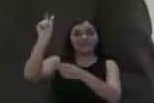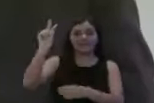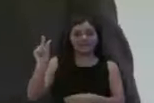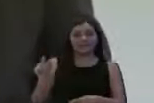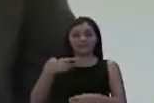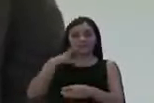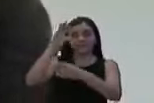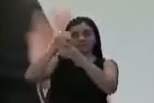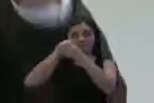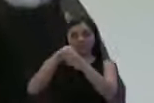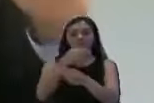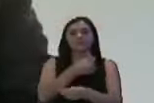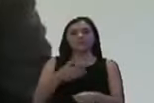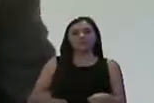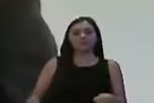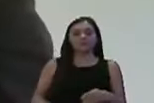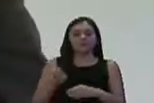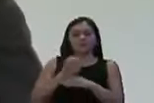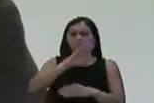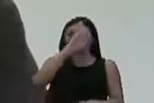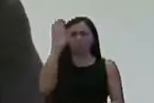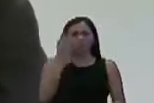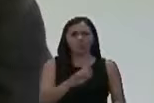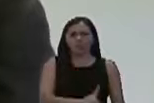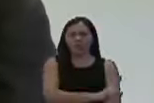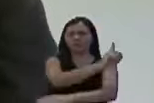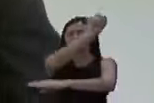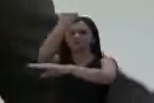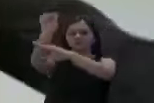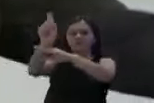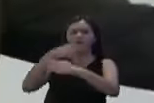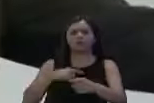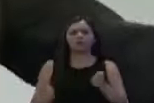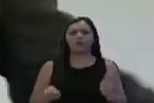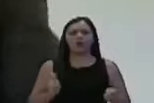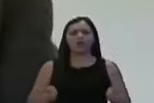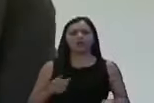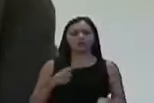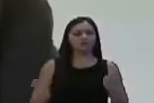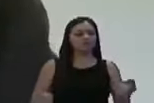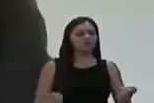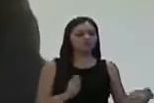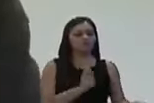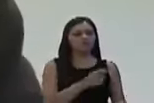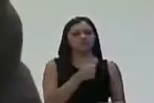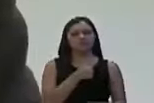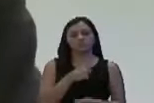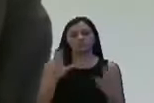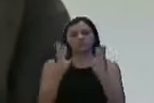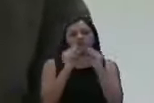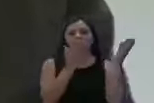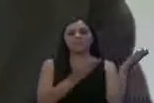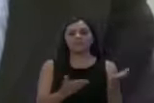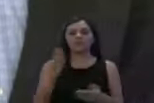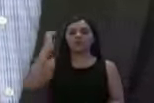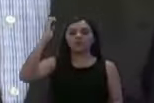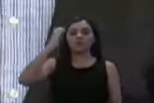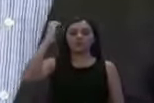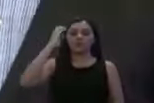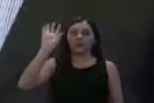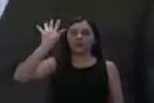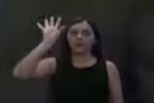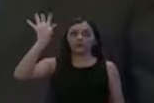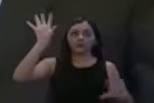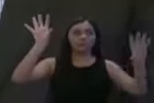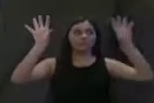que algún presidente del Ecuador en historia haya dirigido está en la Cumbre Unión Europea comunidad